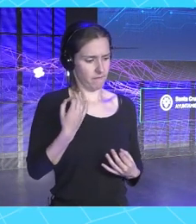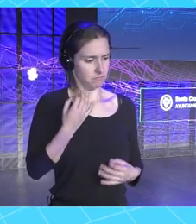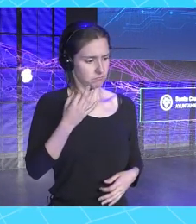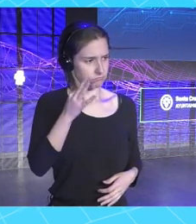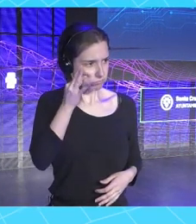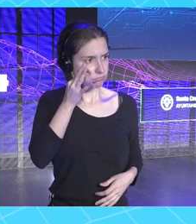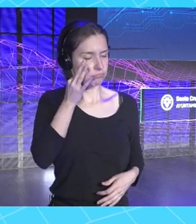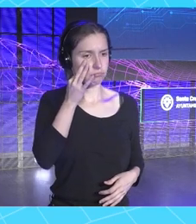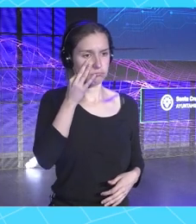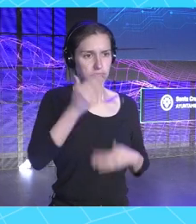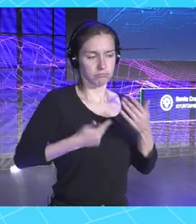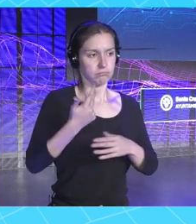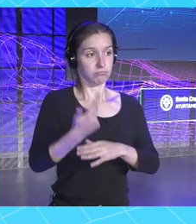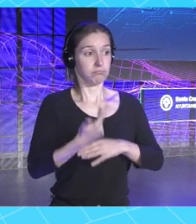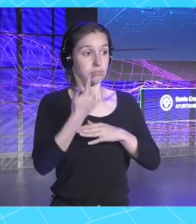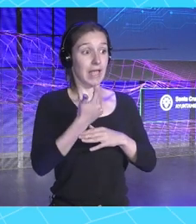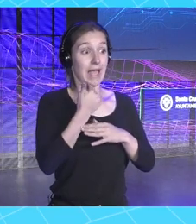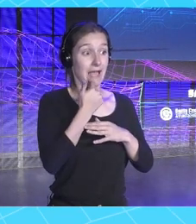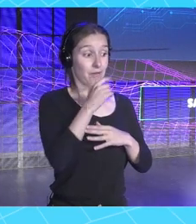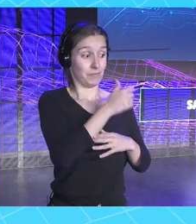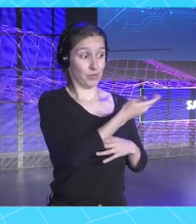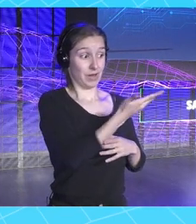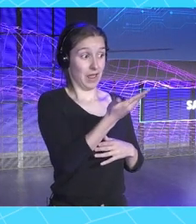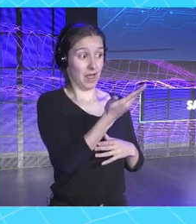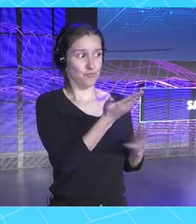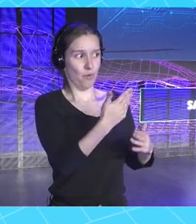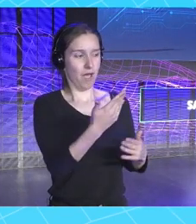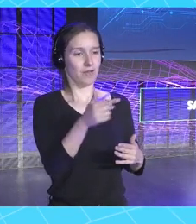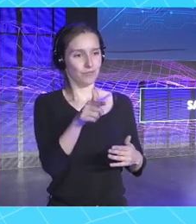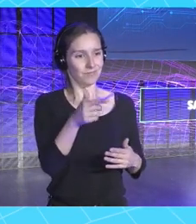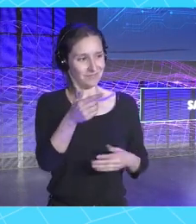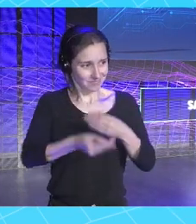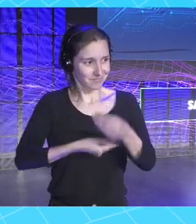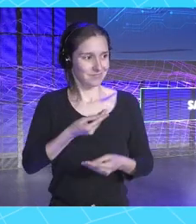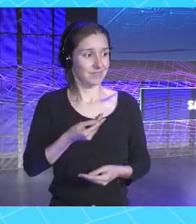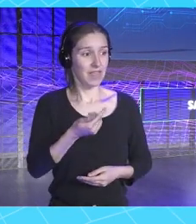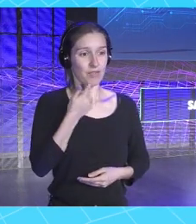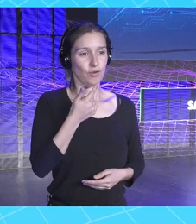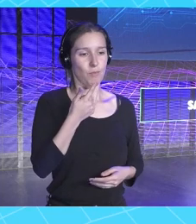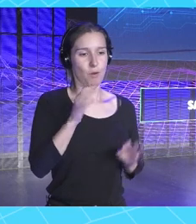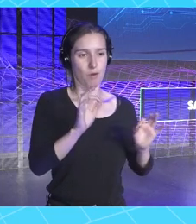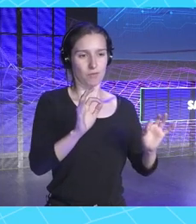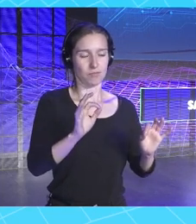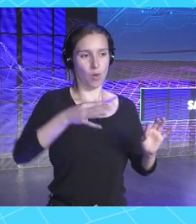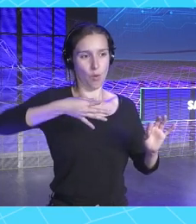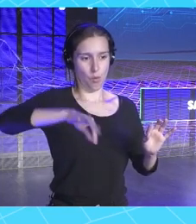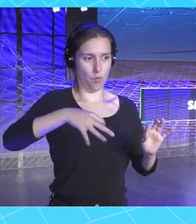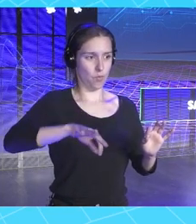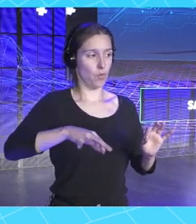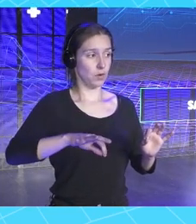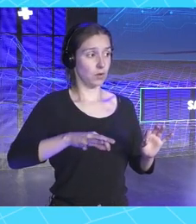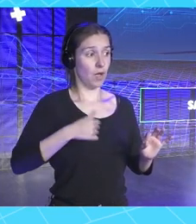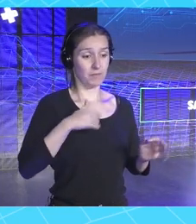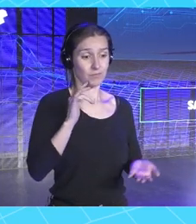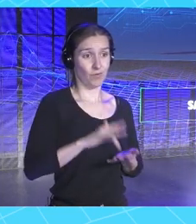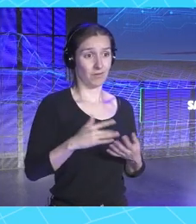e ir haciendo algo diferente a lo que hace el resto y lo digo de no tengáis miedo ser Auténticos es porque a mí también me pasó y le pasa mucha gente que